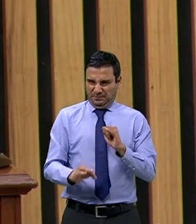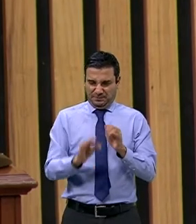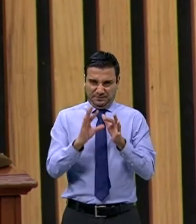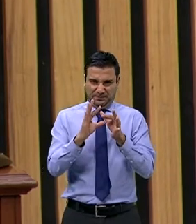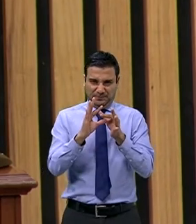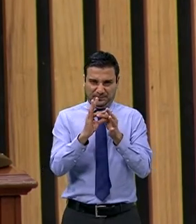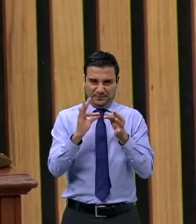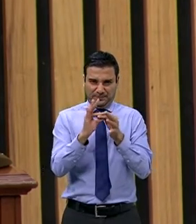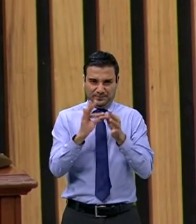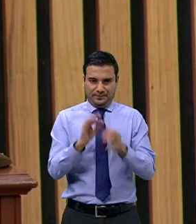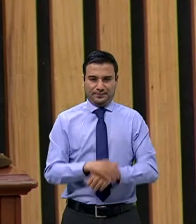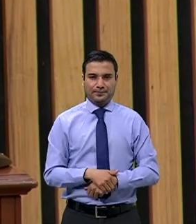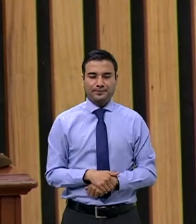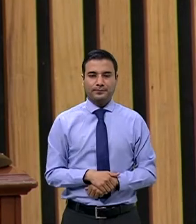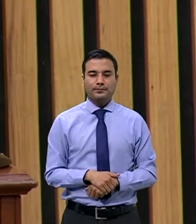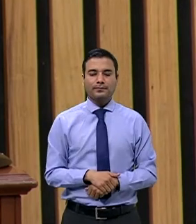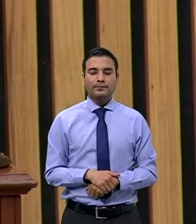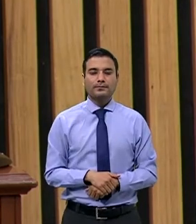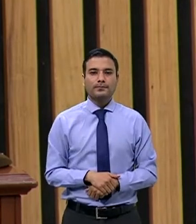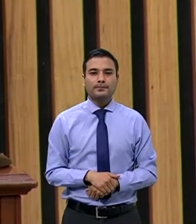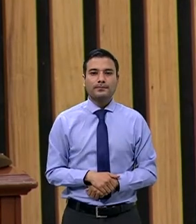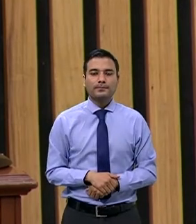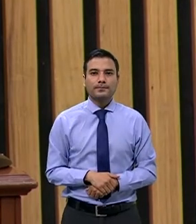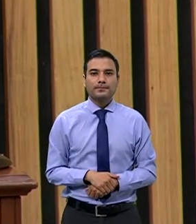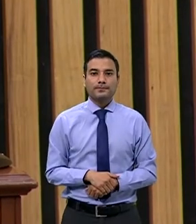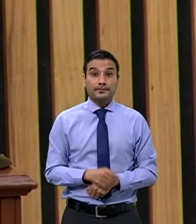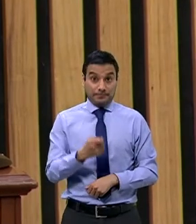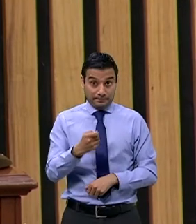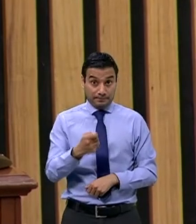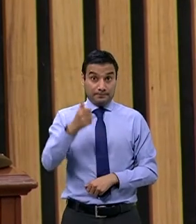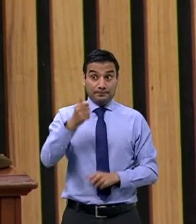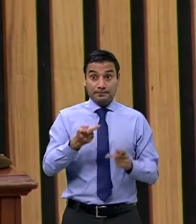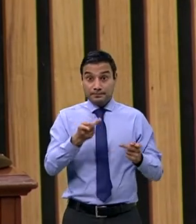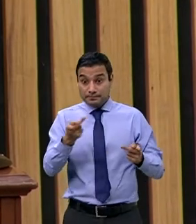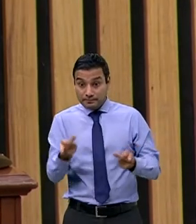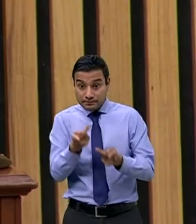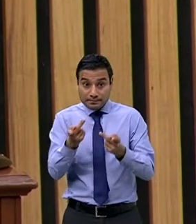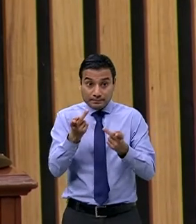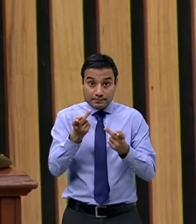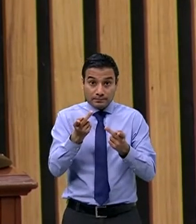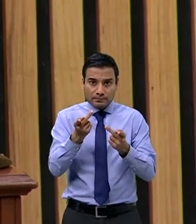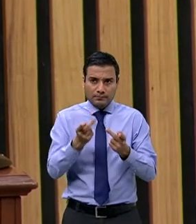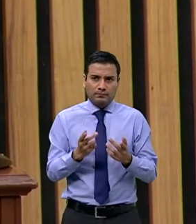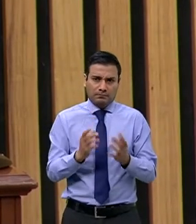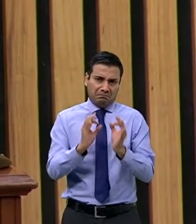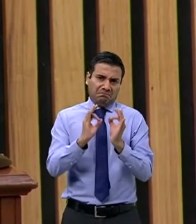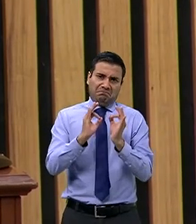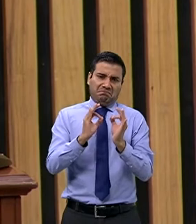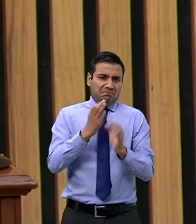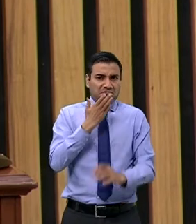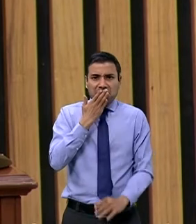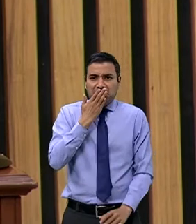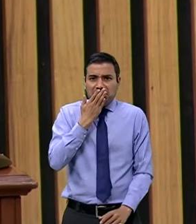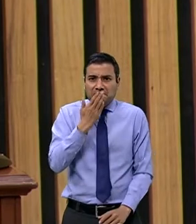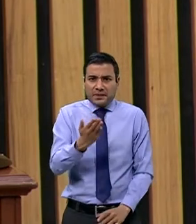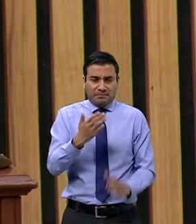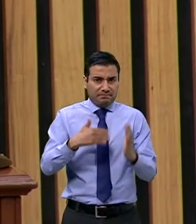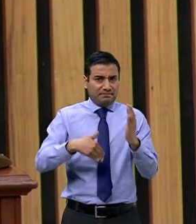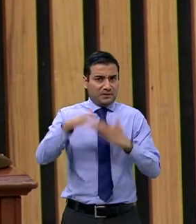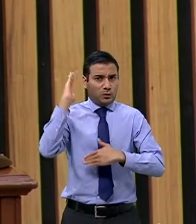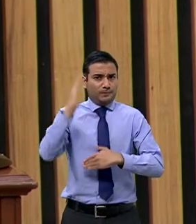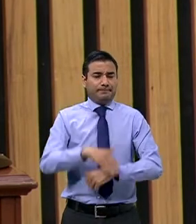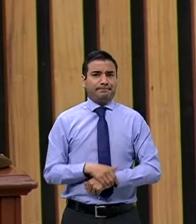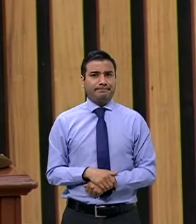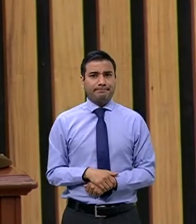concluyó diciendo que como primer ejercicio de democracia participativa en este país fue exitoso